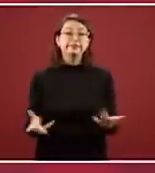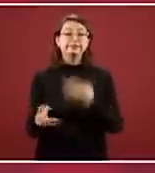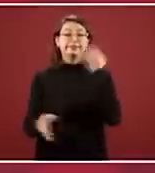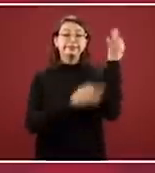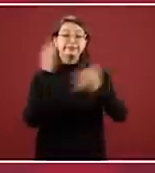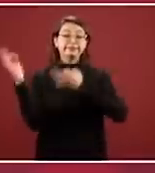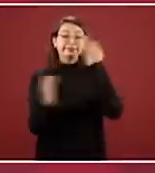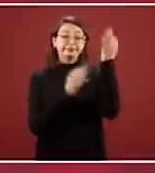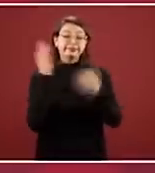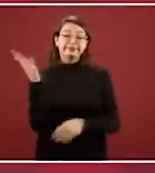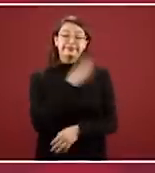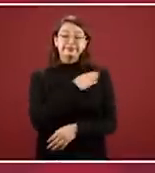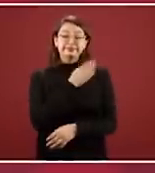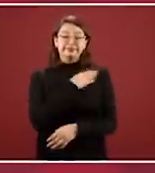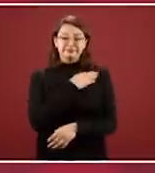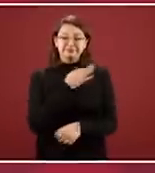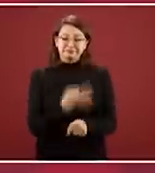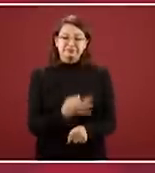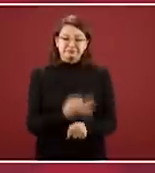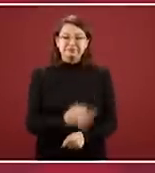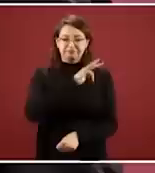que puedo dar